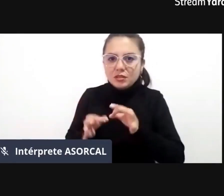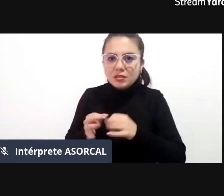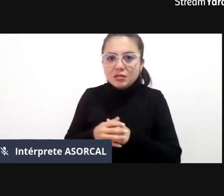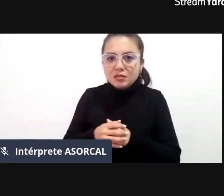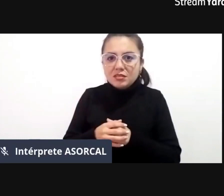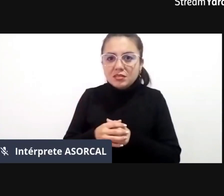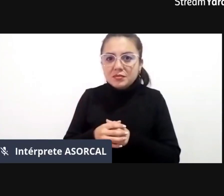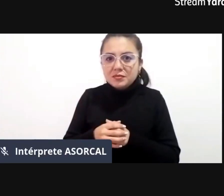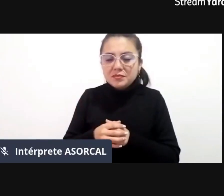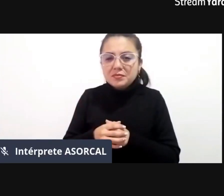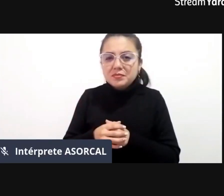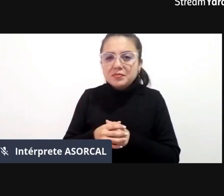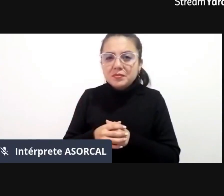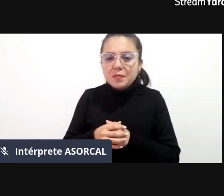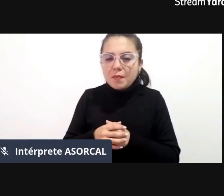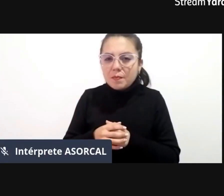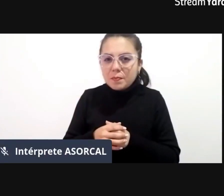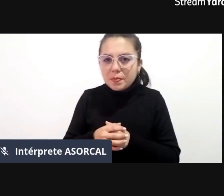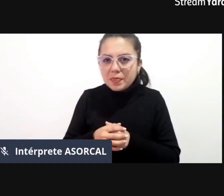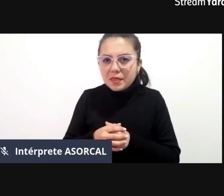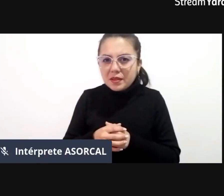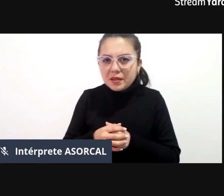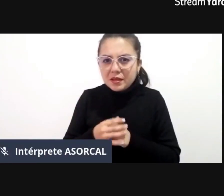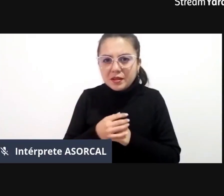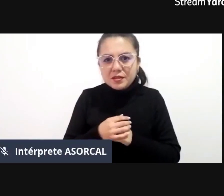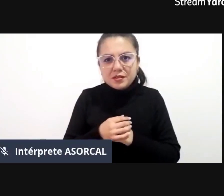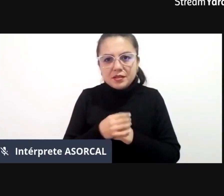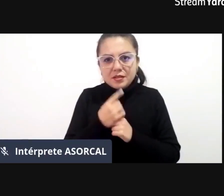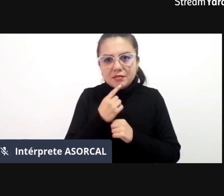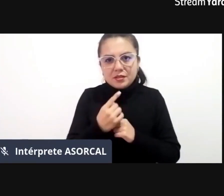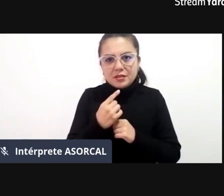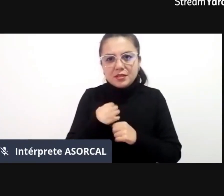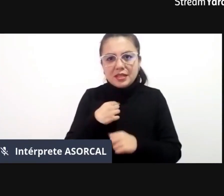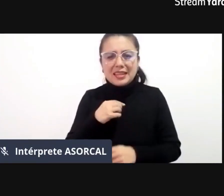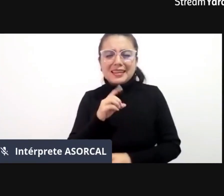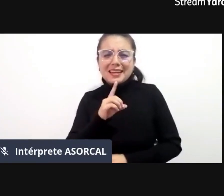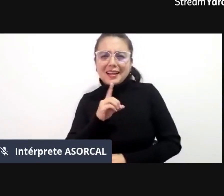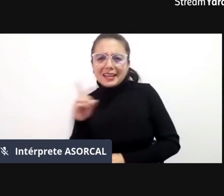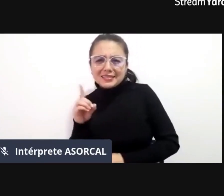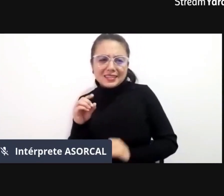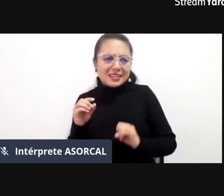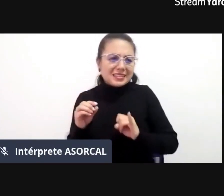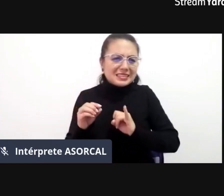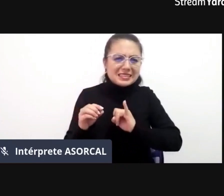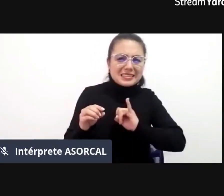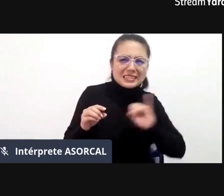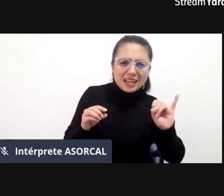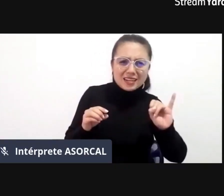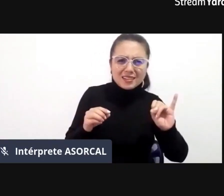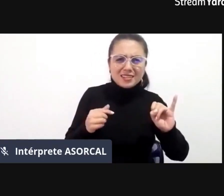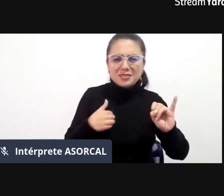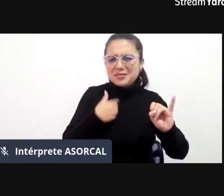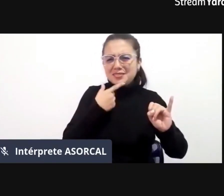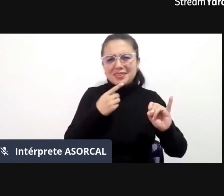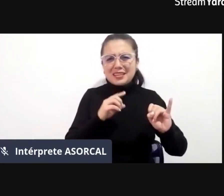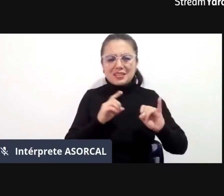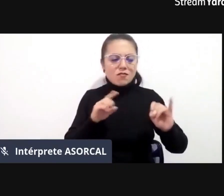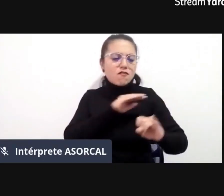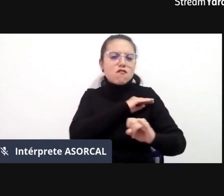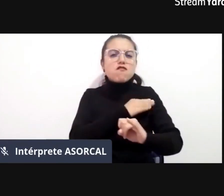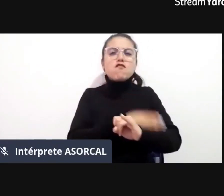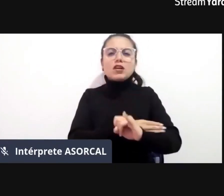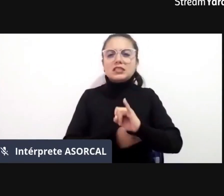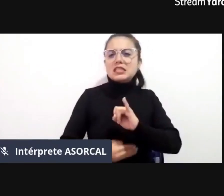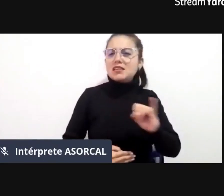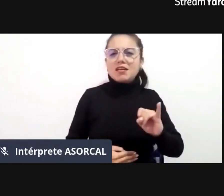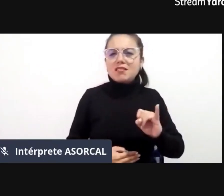de derecha. Izquierda, yo no las llamo fuerzas de izquierda, sino fuerzas del pueblo y su